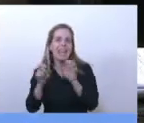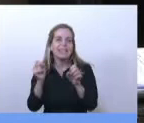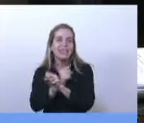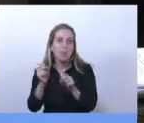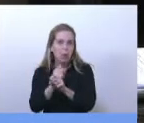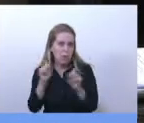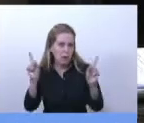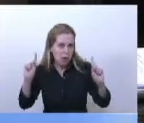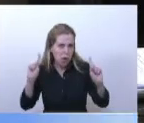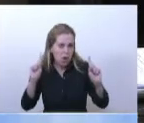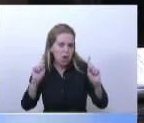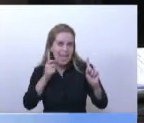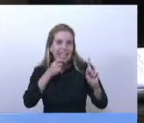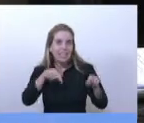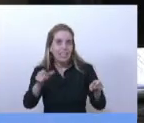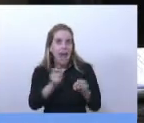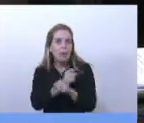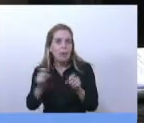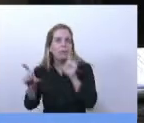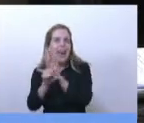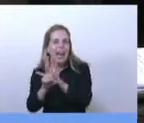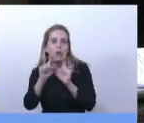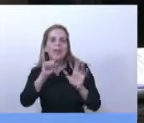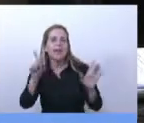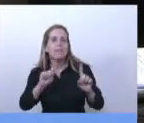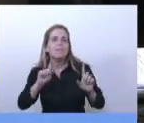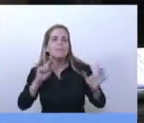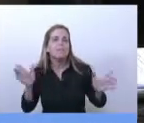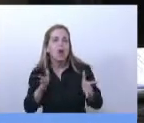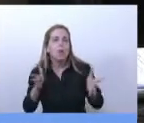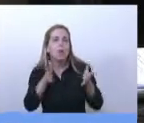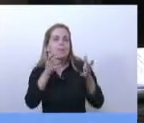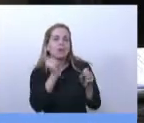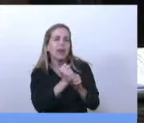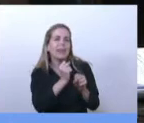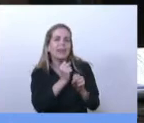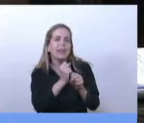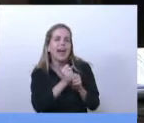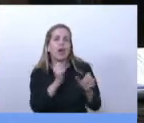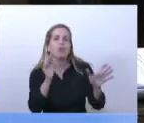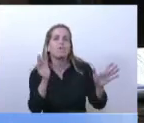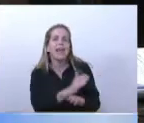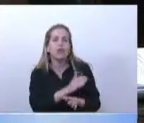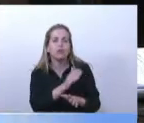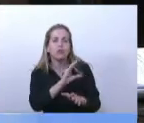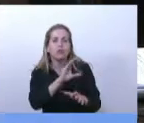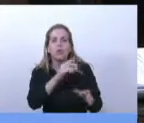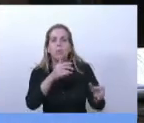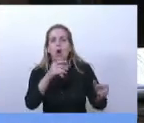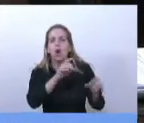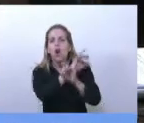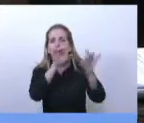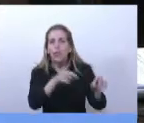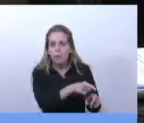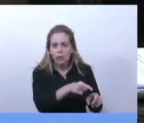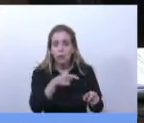promovemos actividades y empleo verde bajo en carbono porque lo recaudado va a una industria forestal